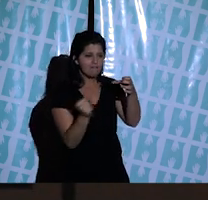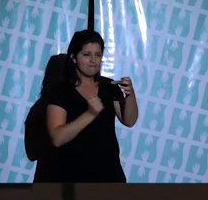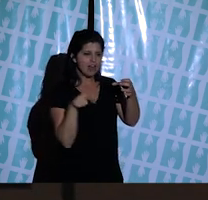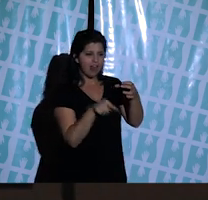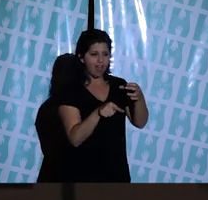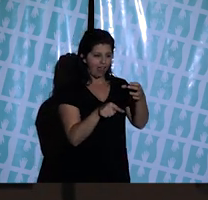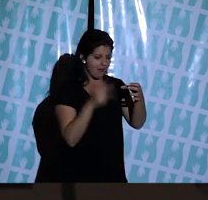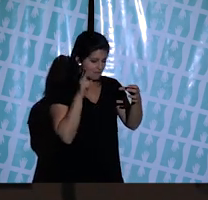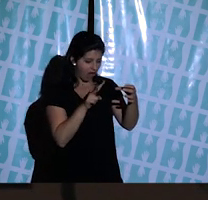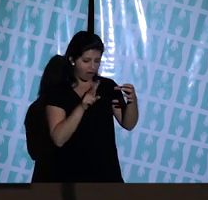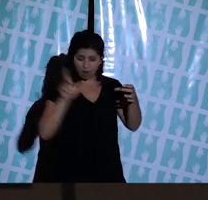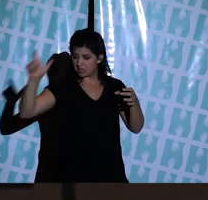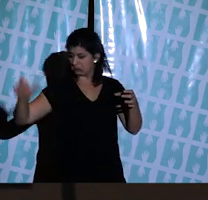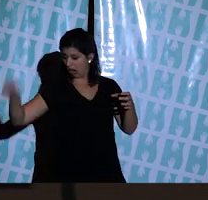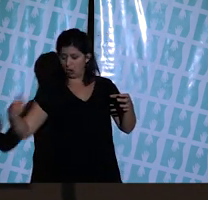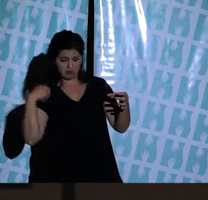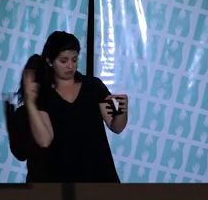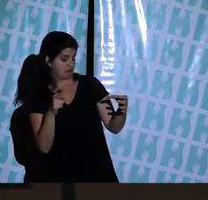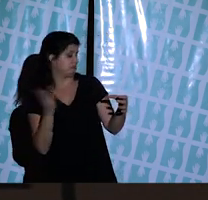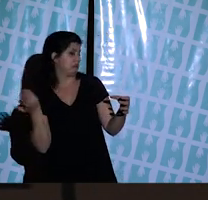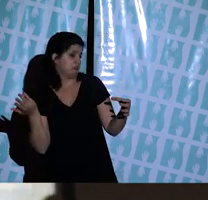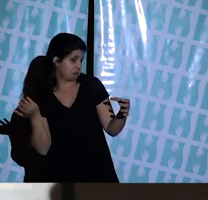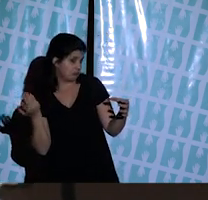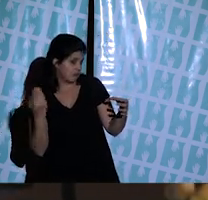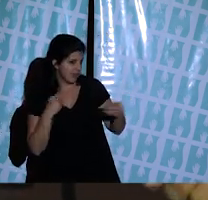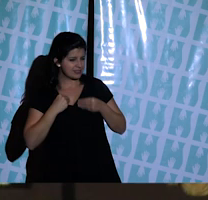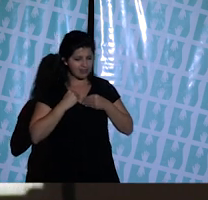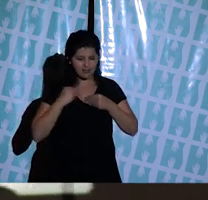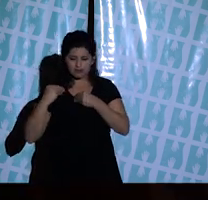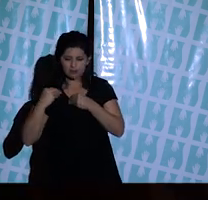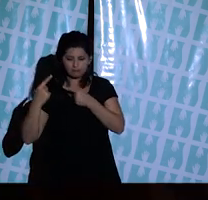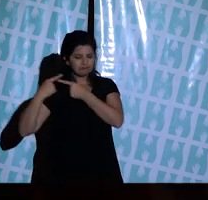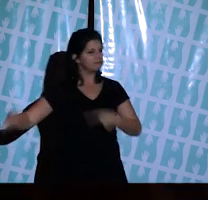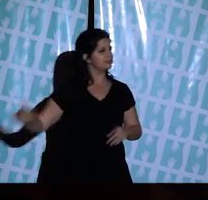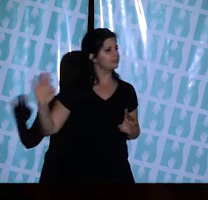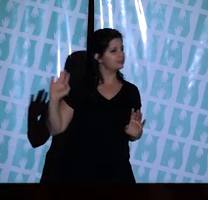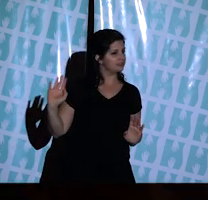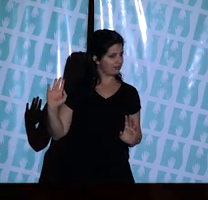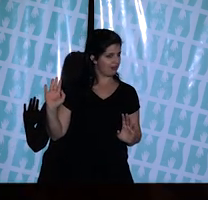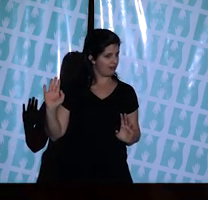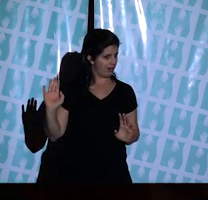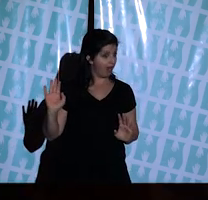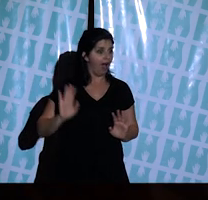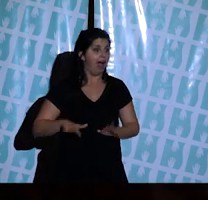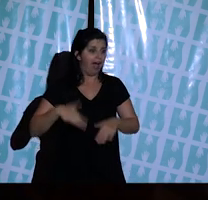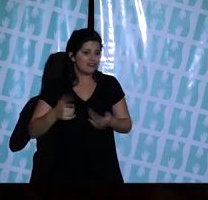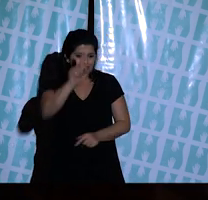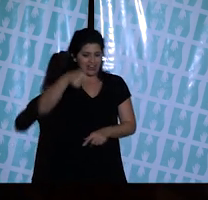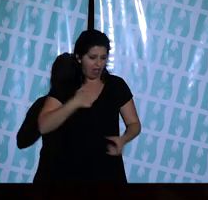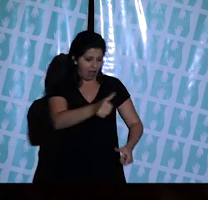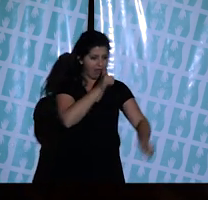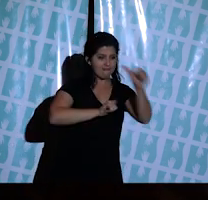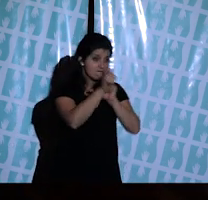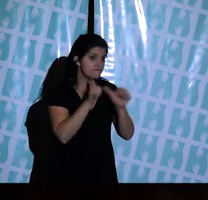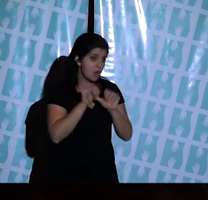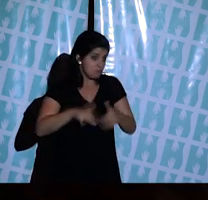no le dispara lo mismo. No sucede lo mismo. Y bueno, por supuesto, por eso consumen. Porque ¿cuál